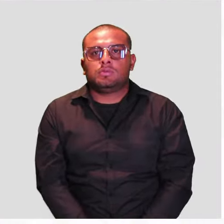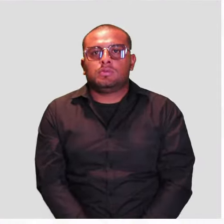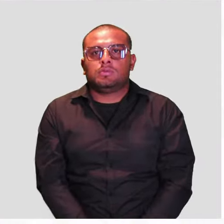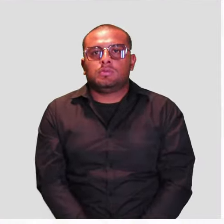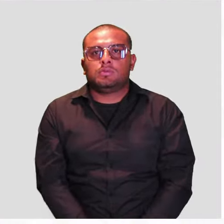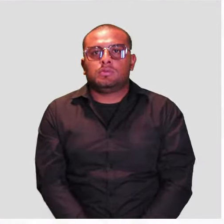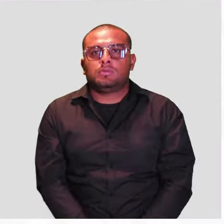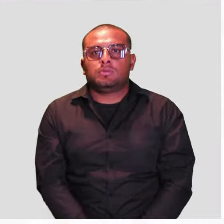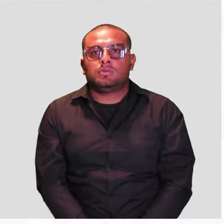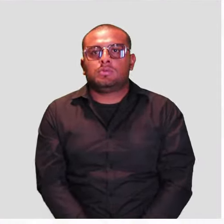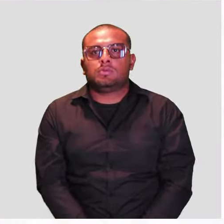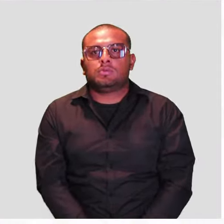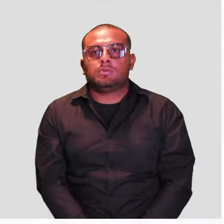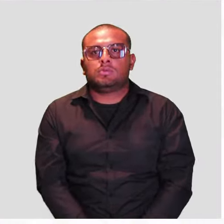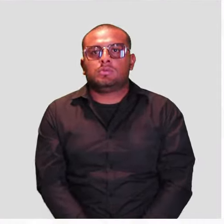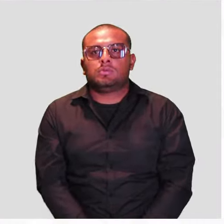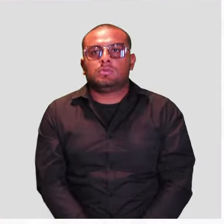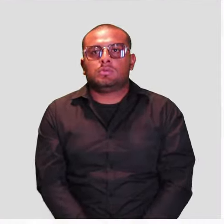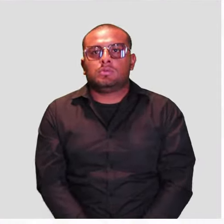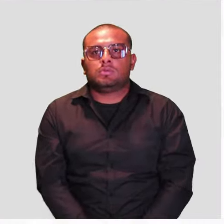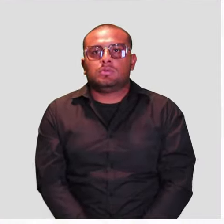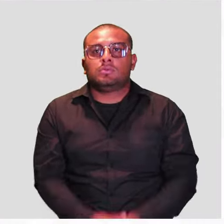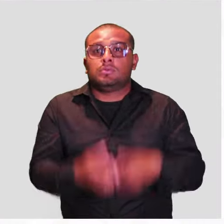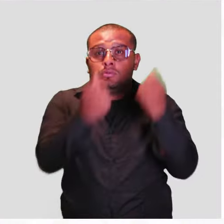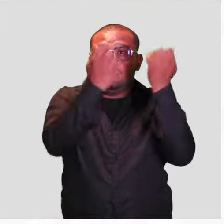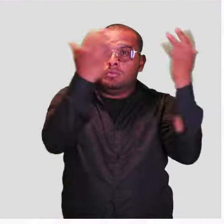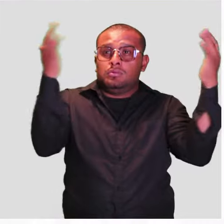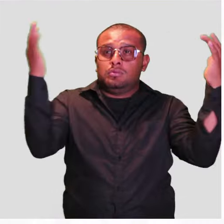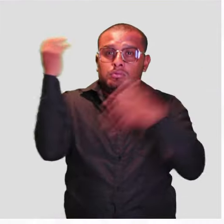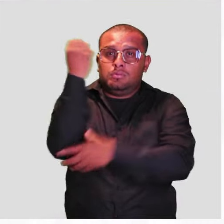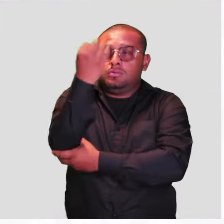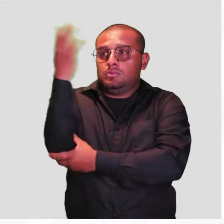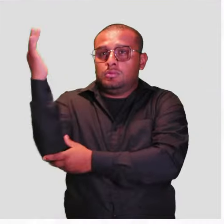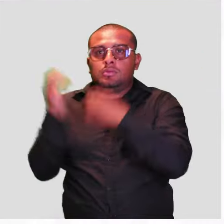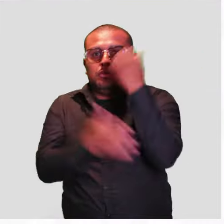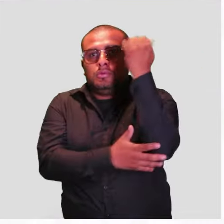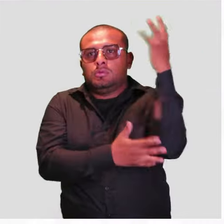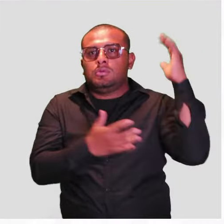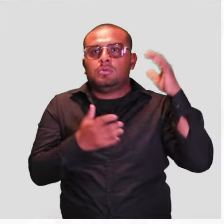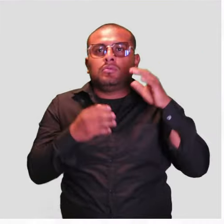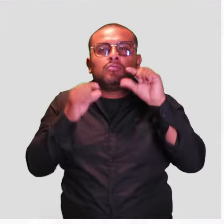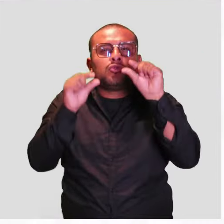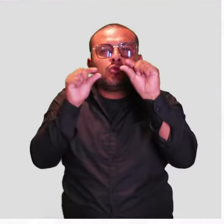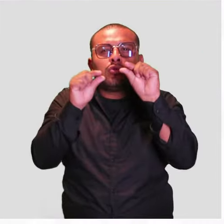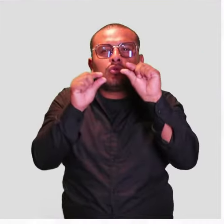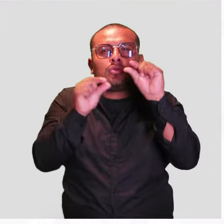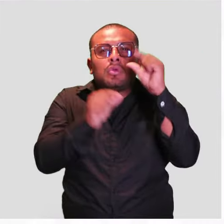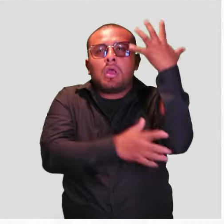he pensado mucho en las pocas zonas arboladas que tenemos en los alrededores.